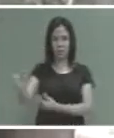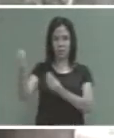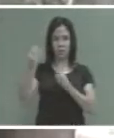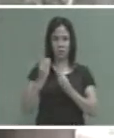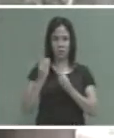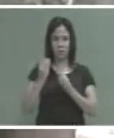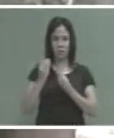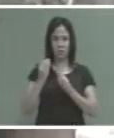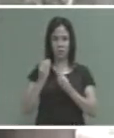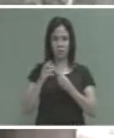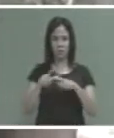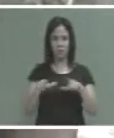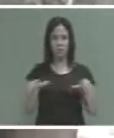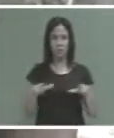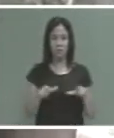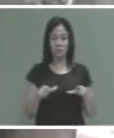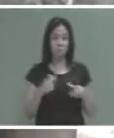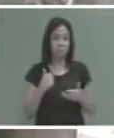y me pareció un lugar